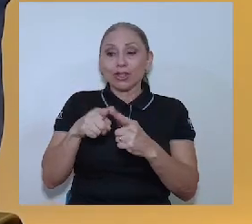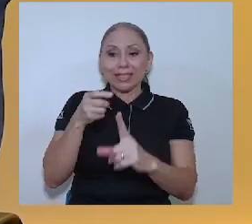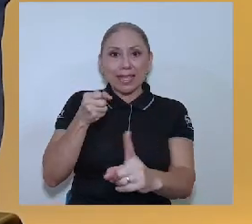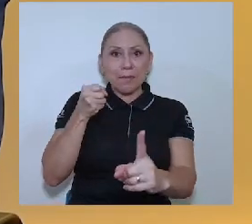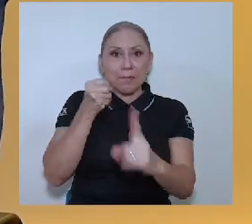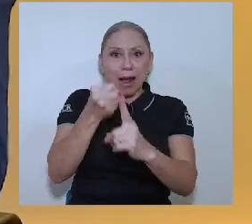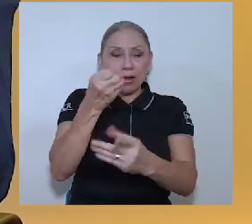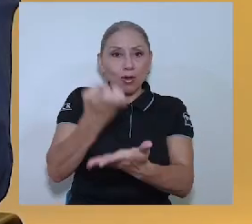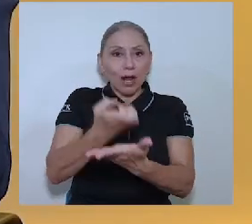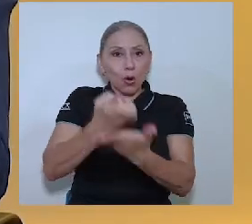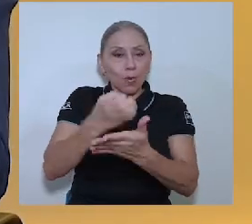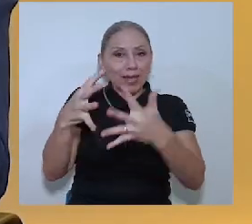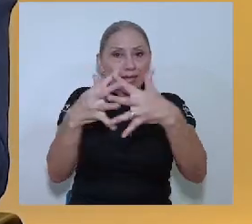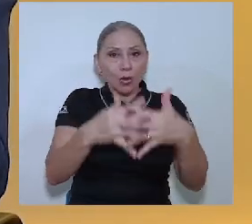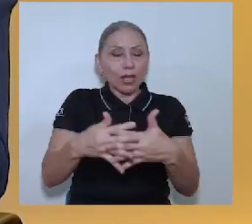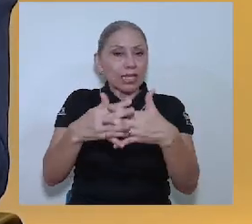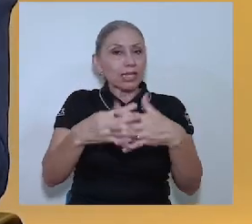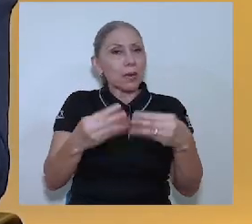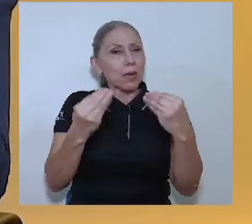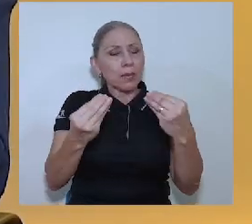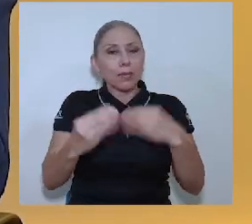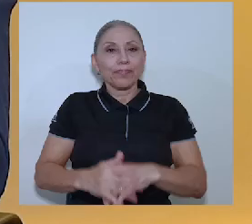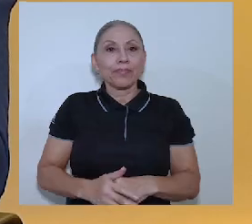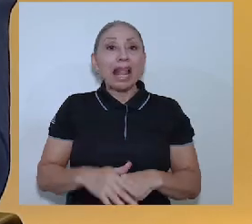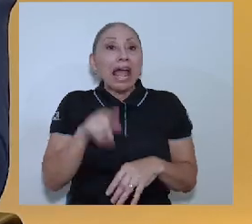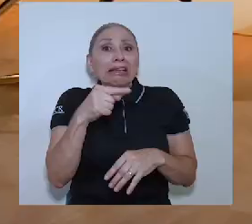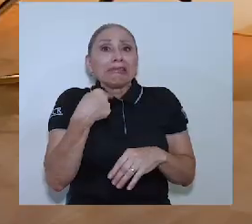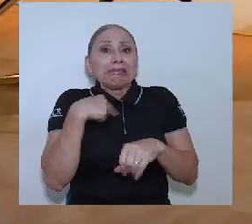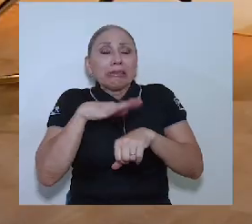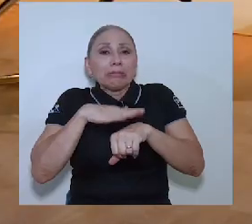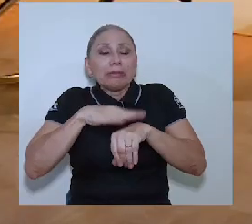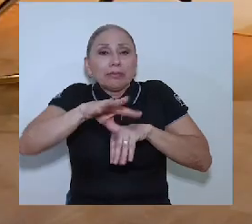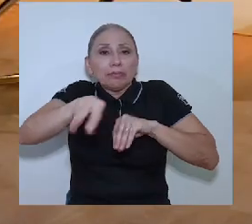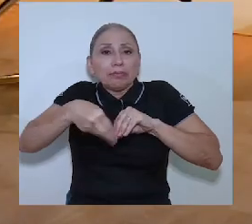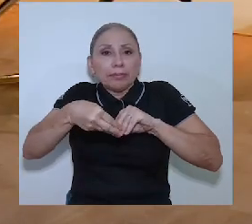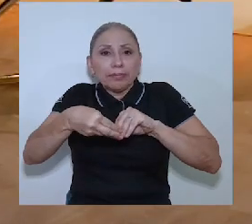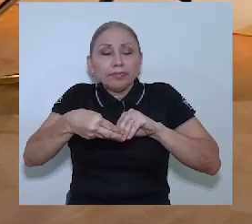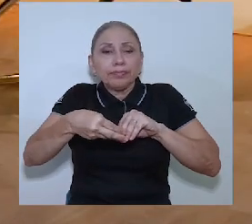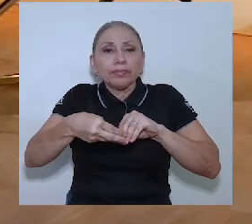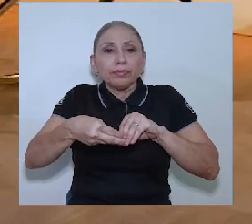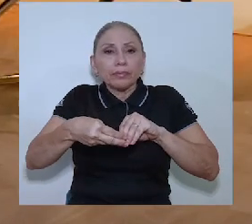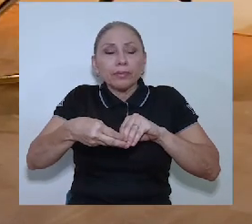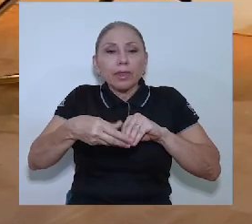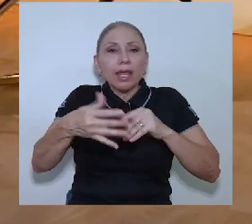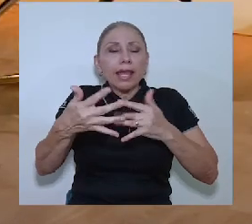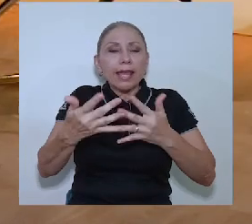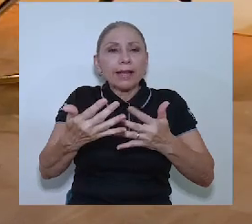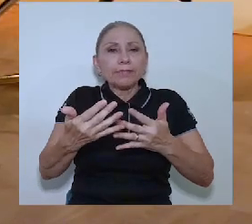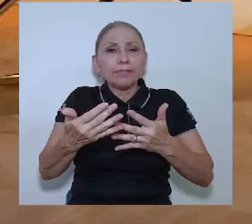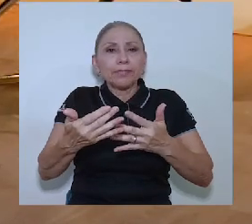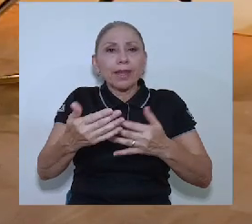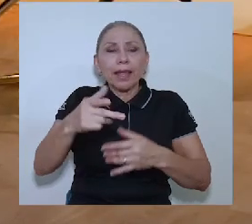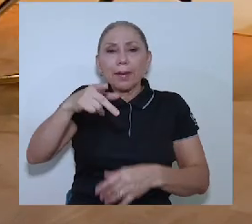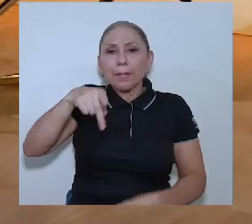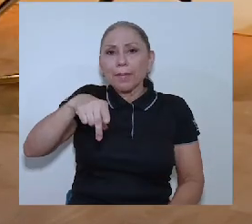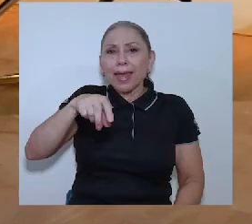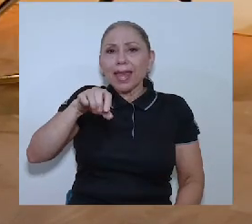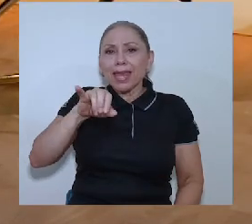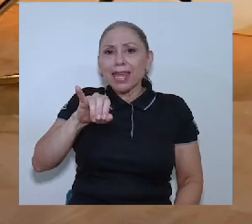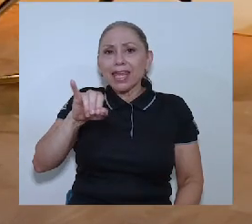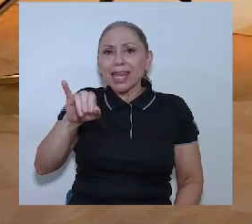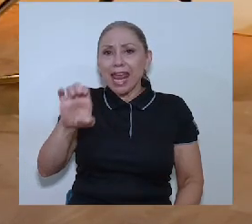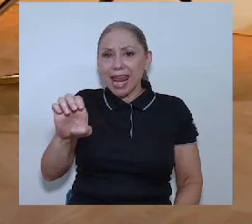sería muy grande. Y además... Ahí déjeme meter una nota de pie de página. El PIE es